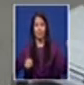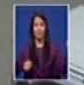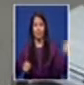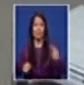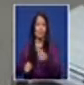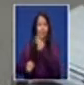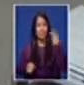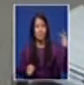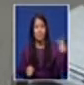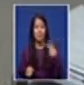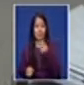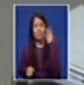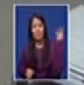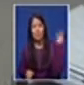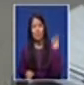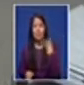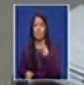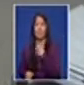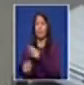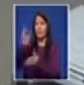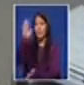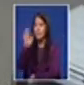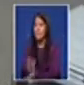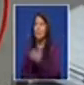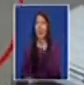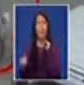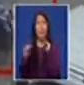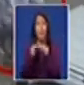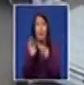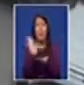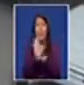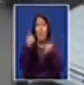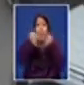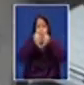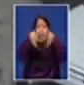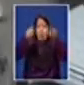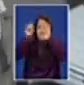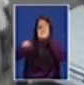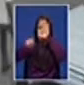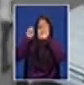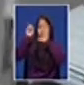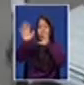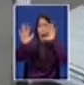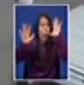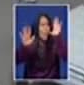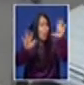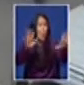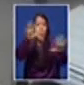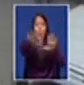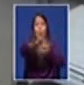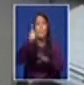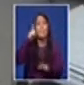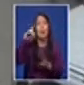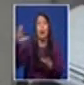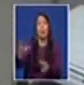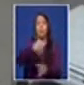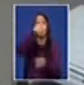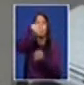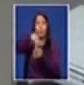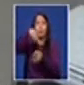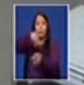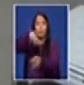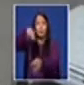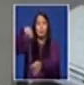ubicaron estratégicamente y como si se tratara de una película, aparecieron sincronizadamente para recoger a sus